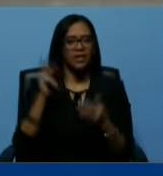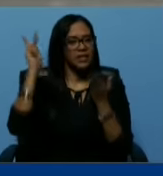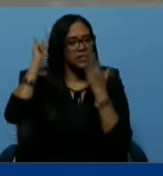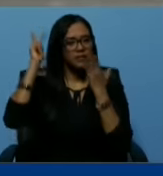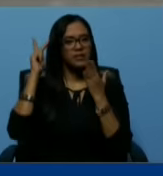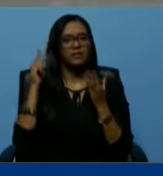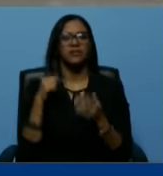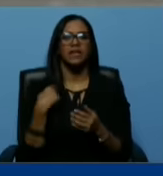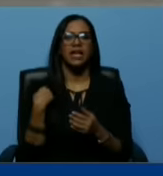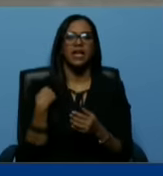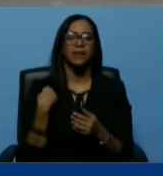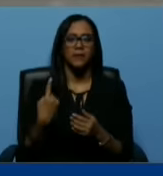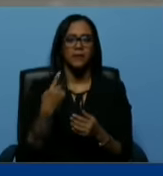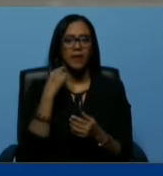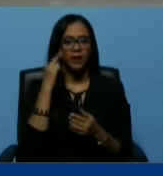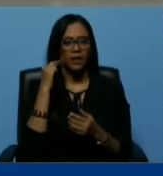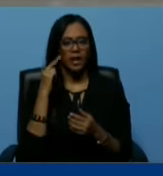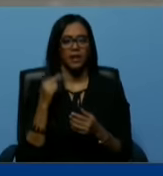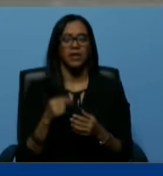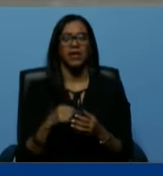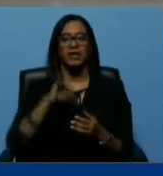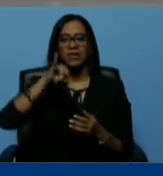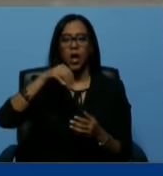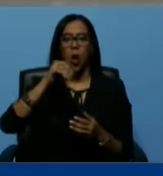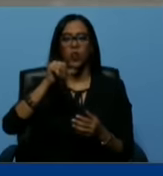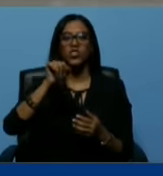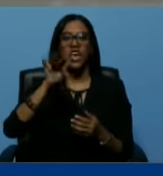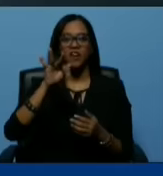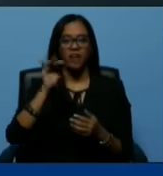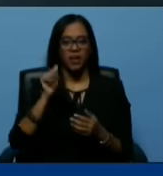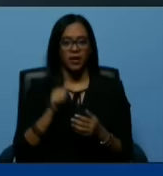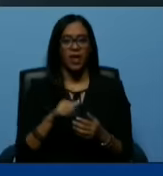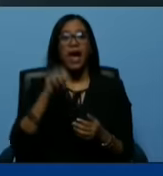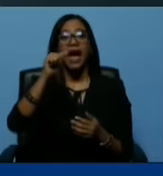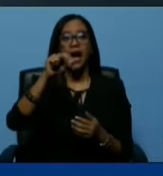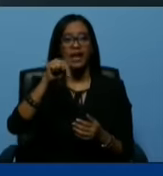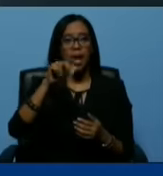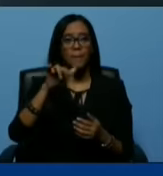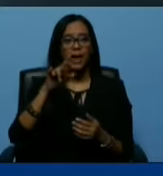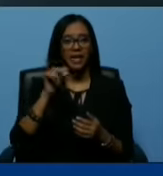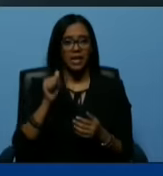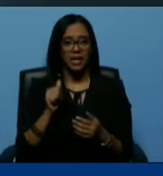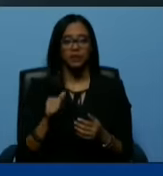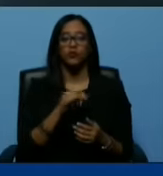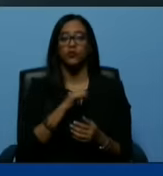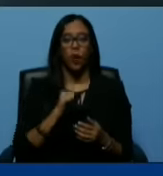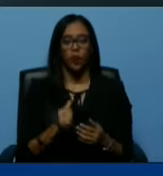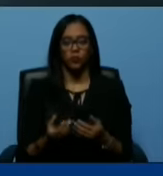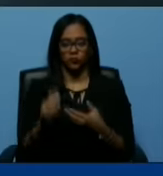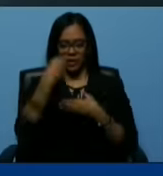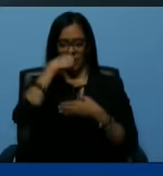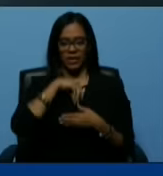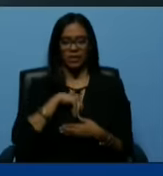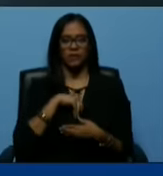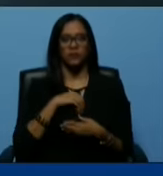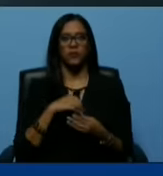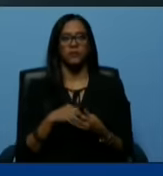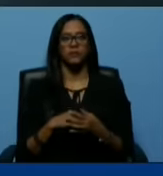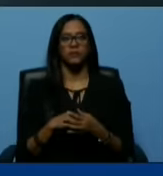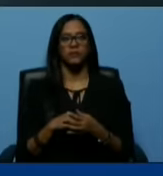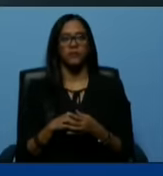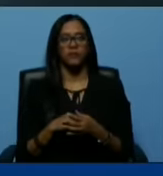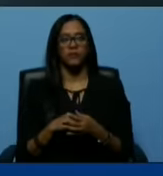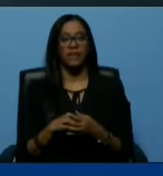Primero, de Josefa Joaquina Sánchez, de Ana María Campos. Somos su encarnación. Y Chávez fue